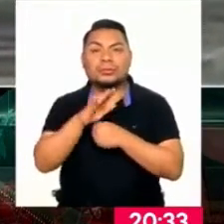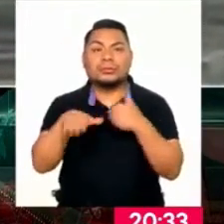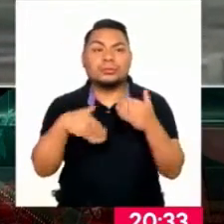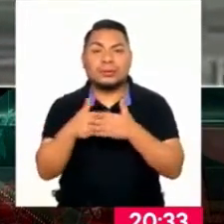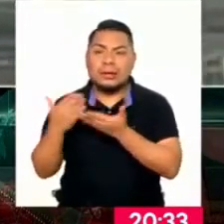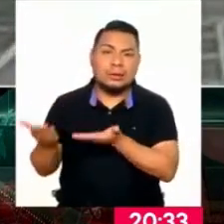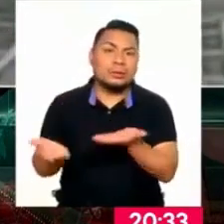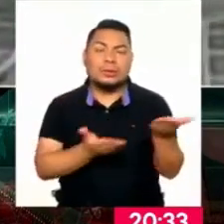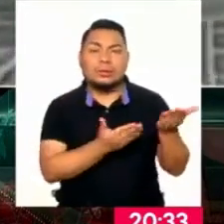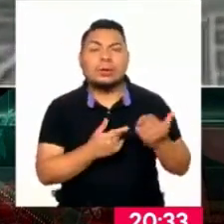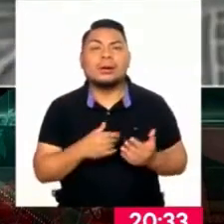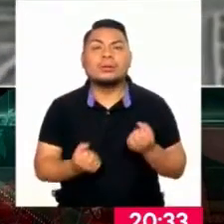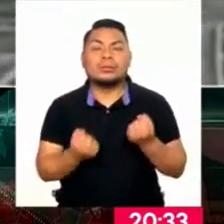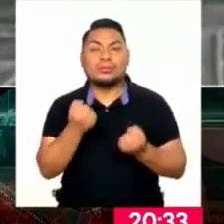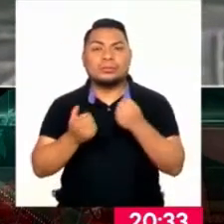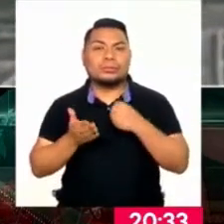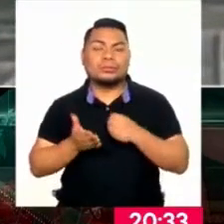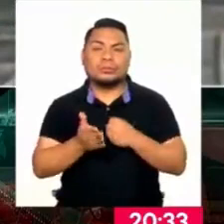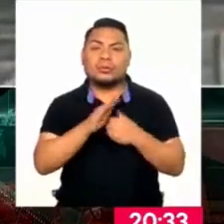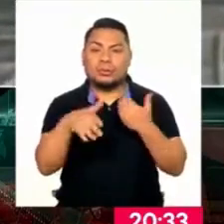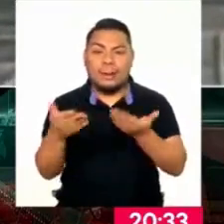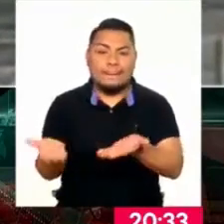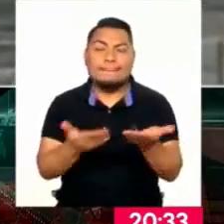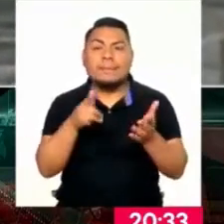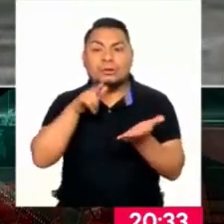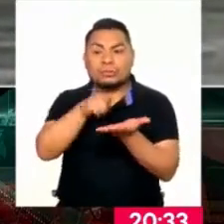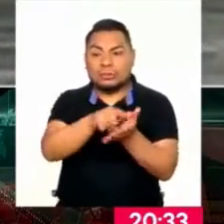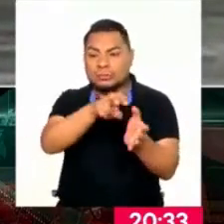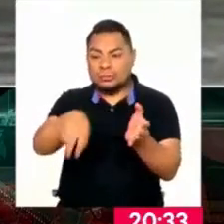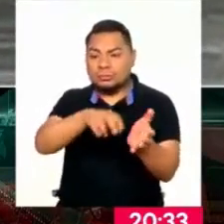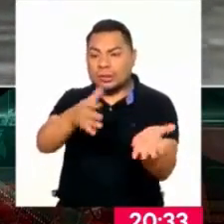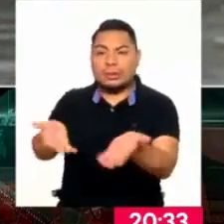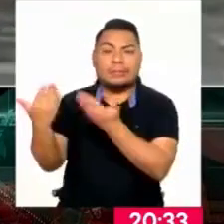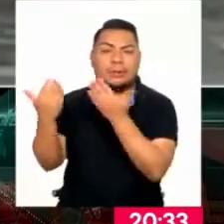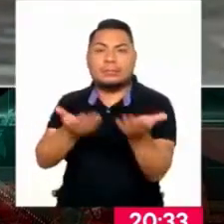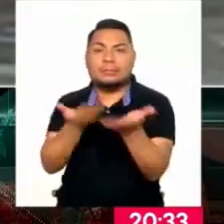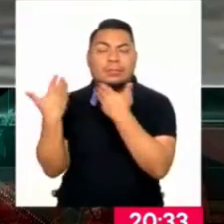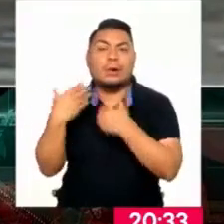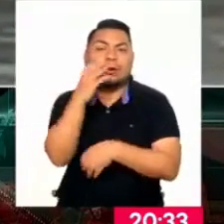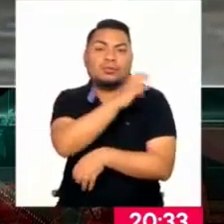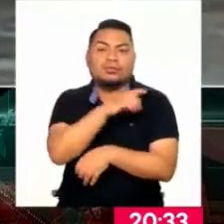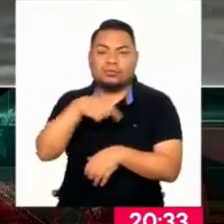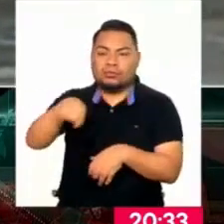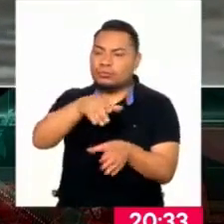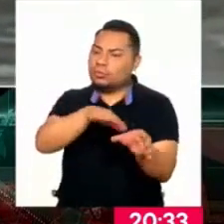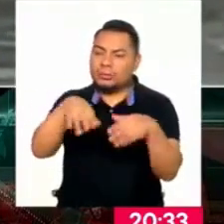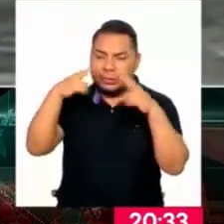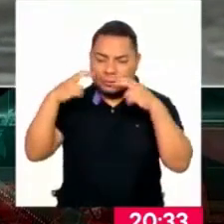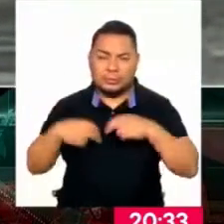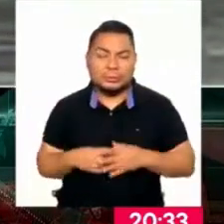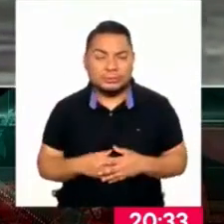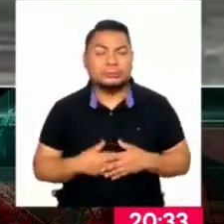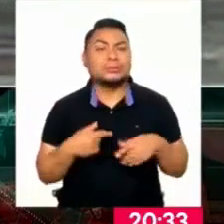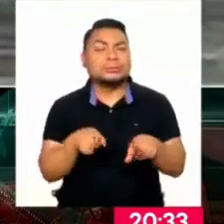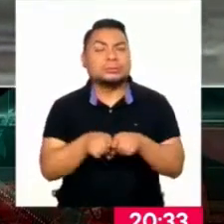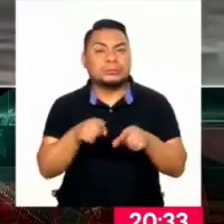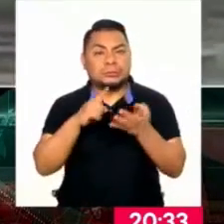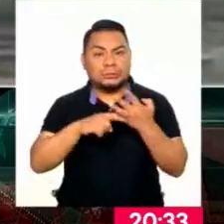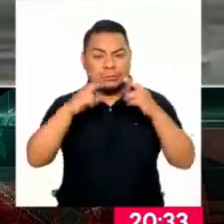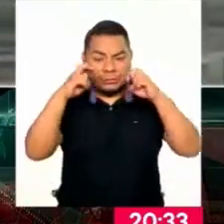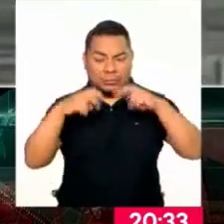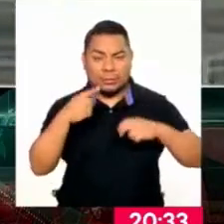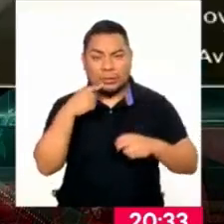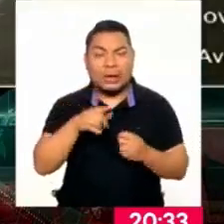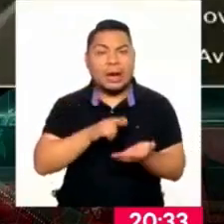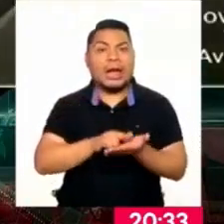la evacuación de la aeronave, conduciendo a todos los pasajeros hacia el terminal para recibir la atención necesaria. 5. La Comisión de Investigación de Accidentes